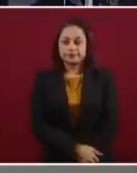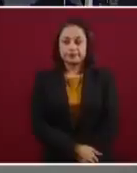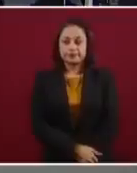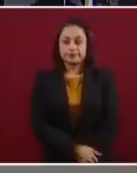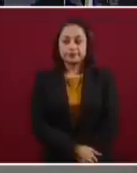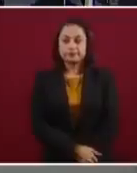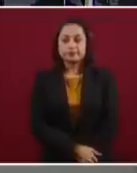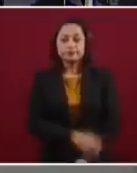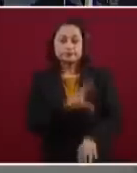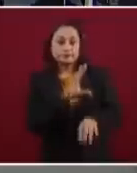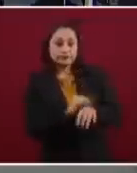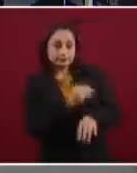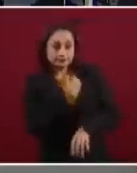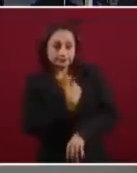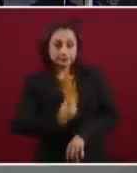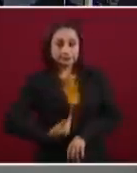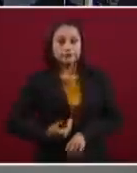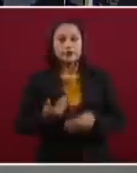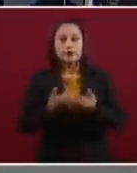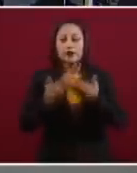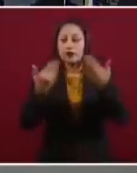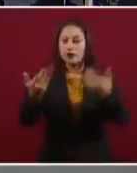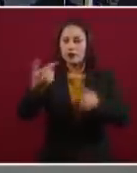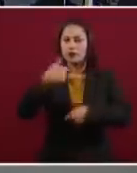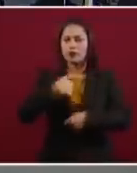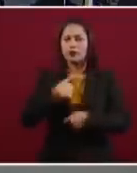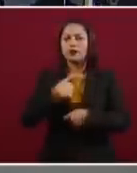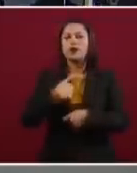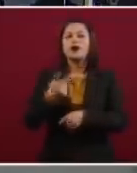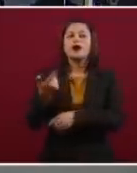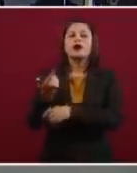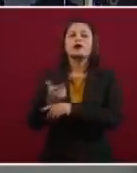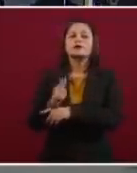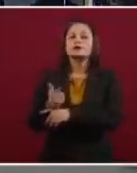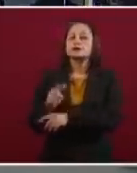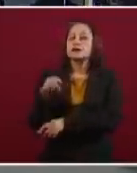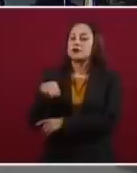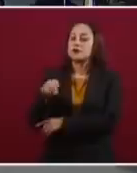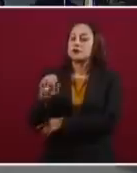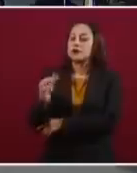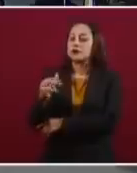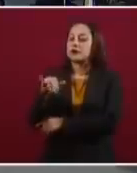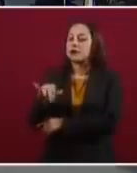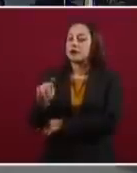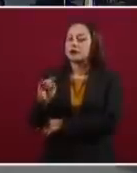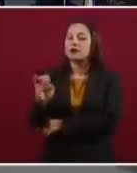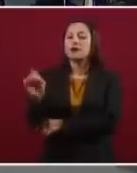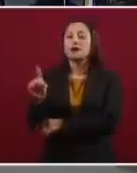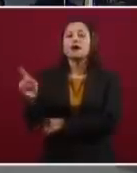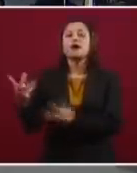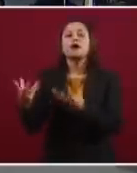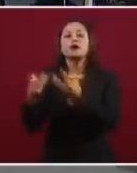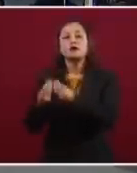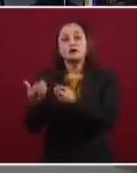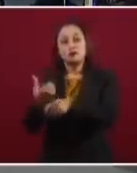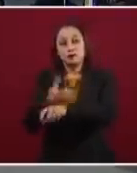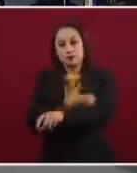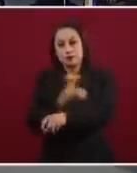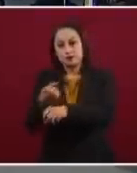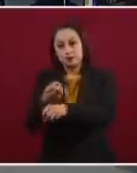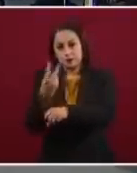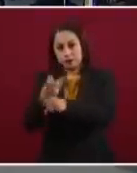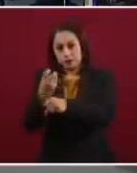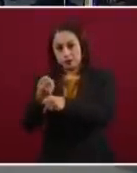con permiso presidente y a continuación el licenciado ricardo mejía berdeja compañero subsecretario en la inseguridad pública